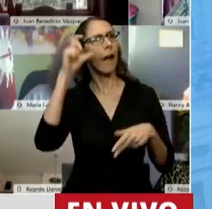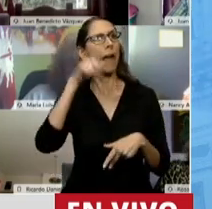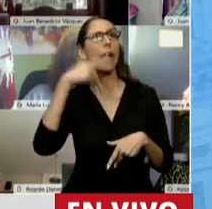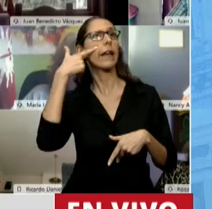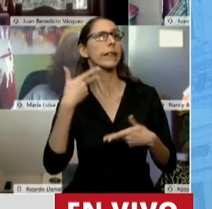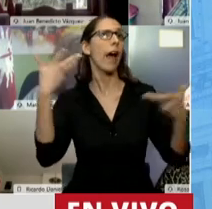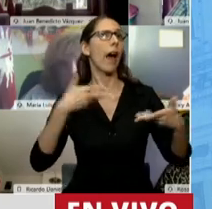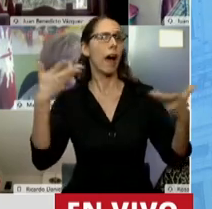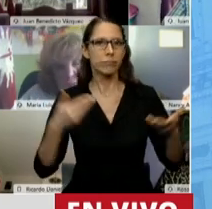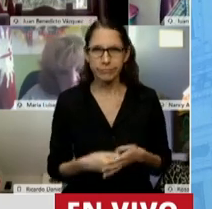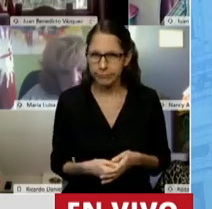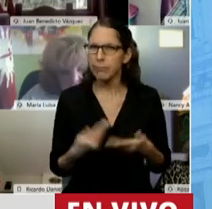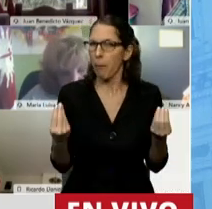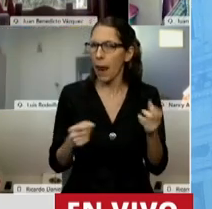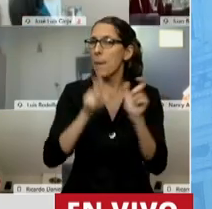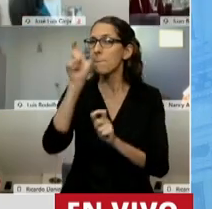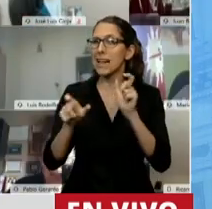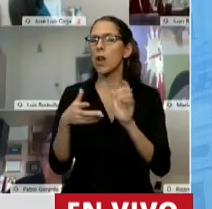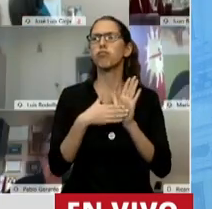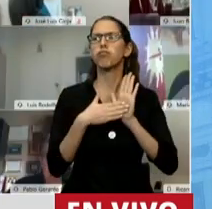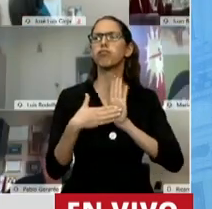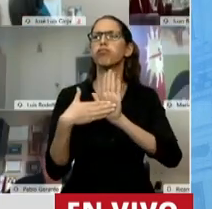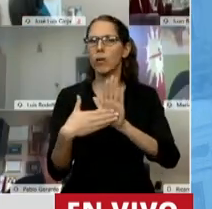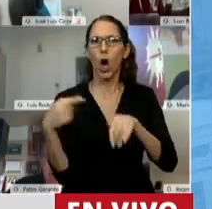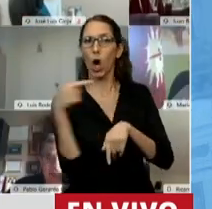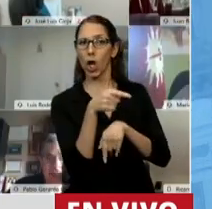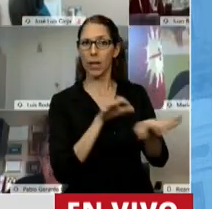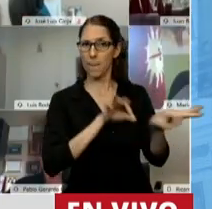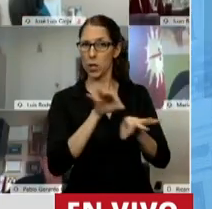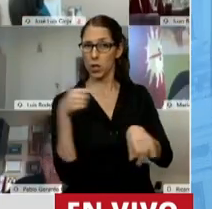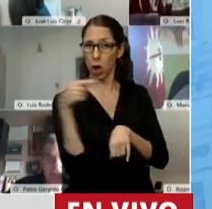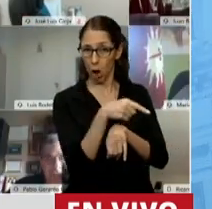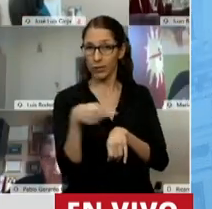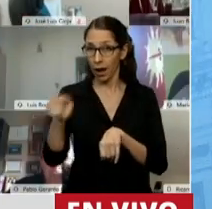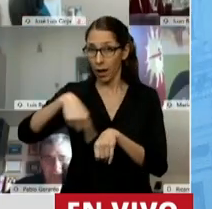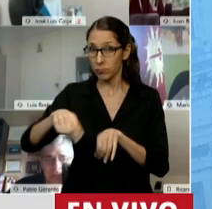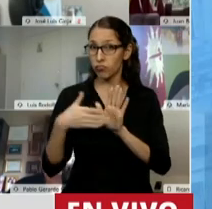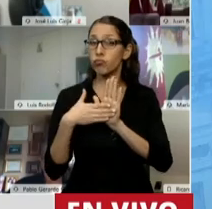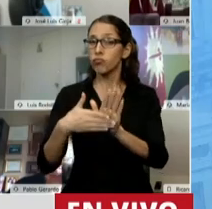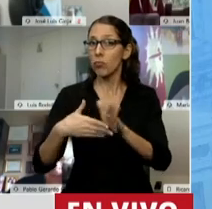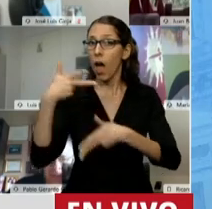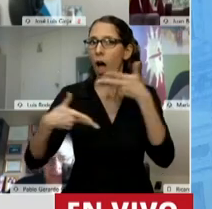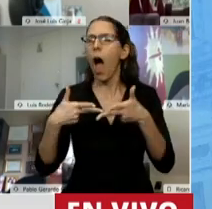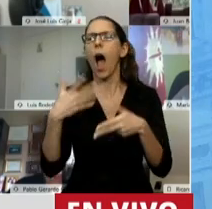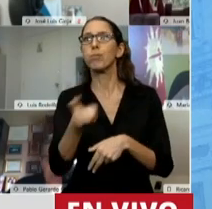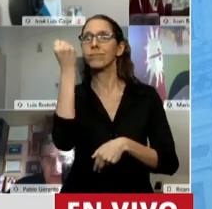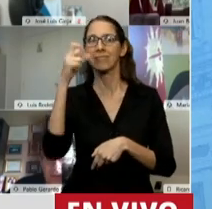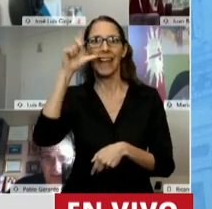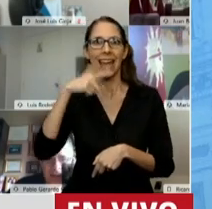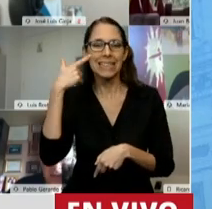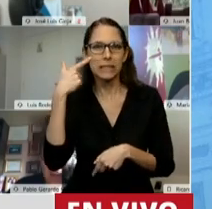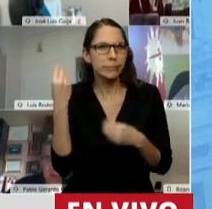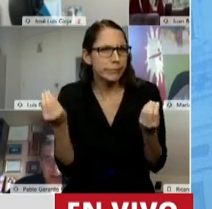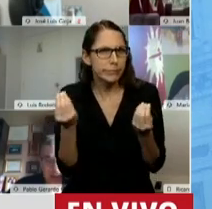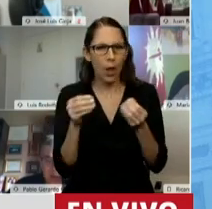quienes argumentan en contra de este proyecto que estamos debatiendo, porque en realidad esta ley inauguró